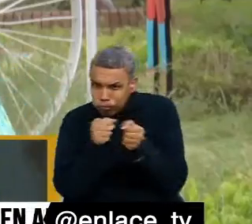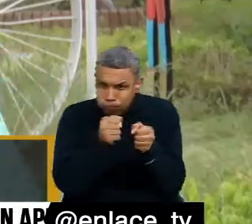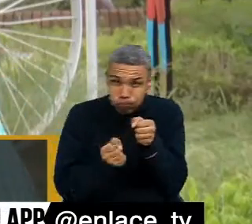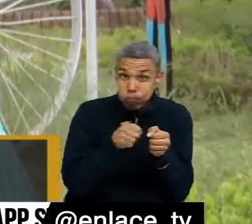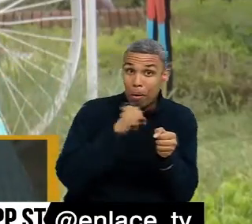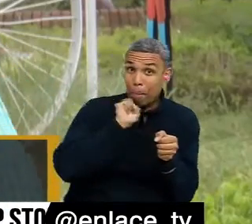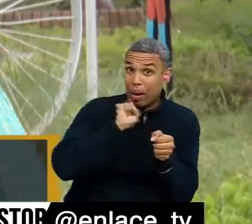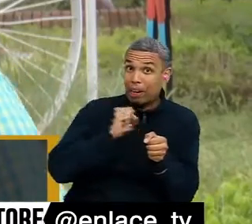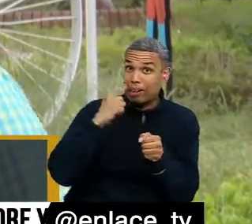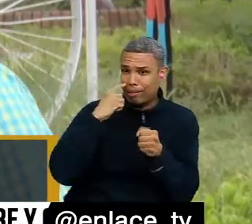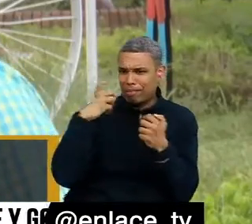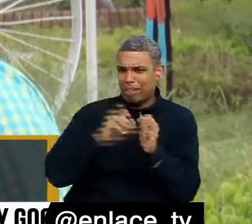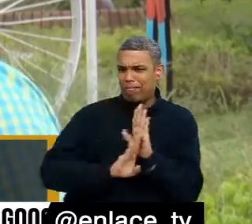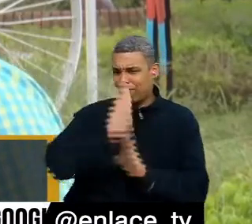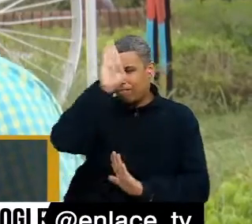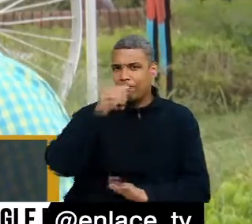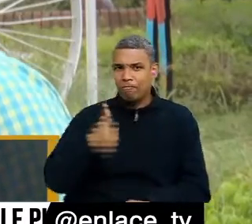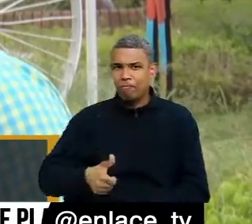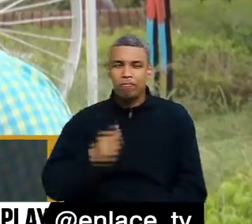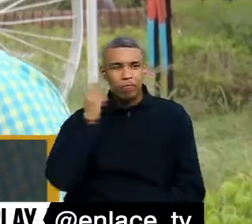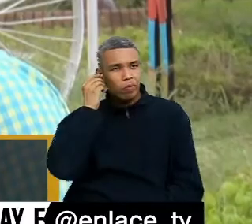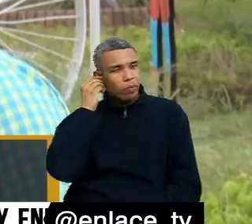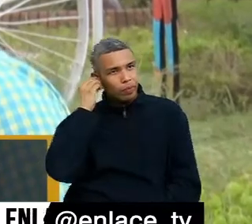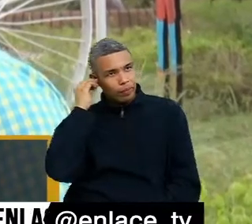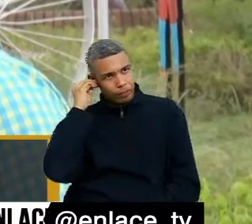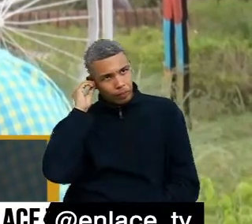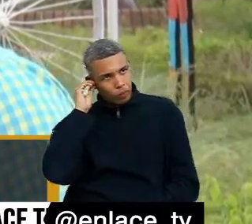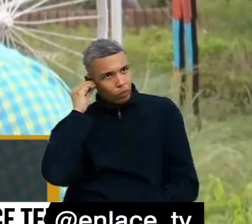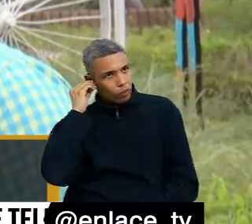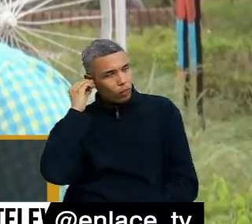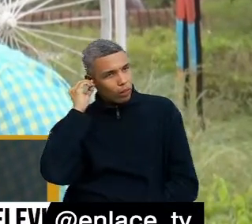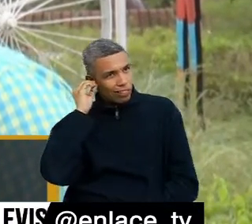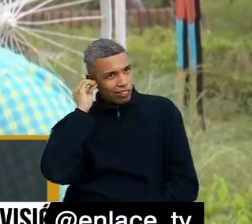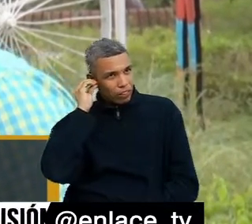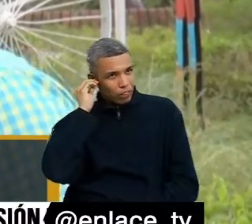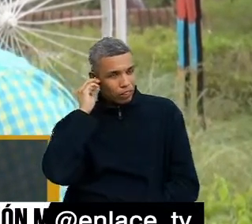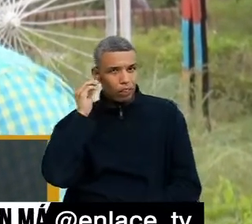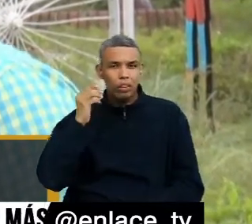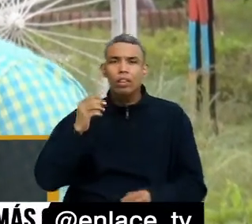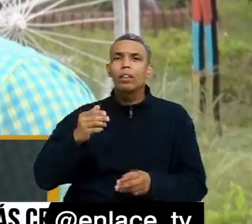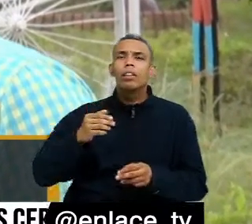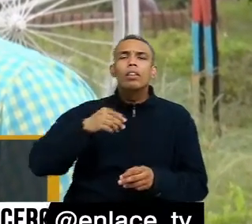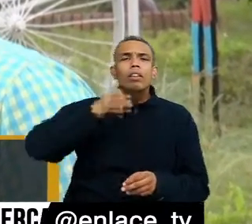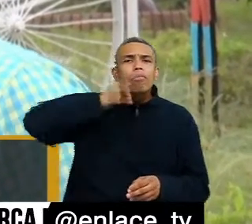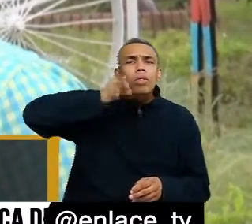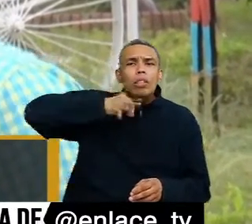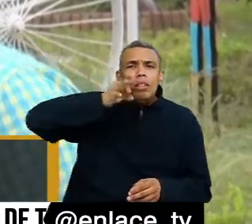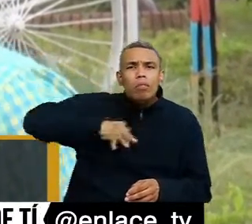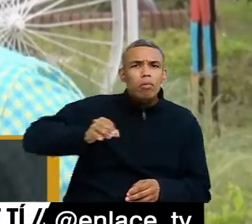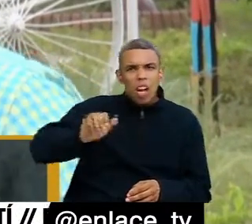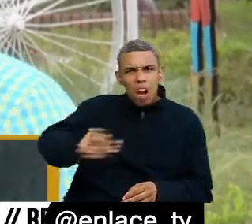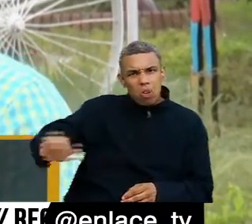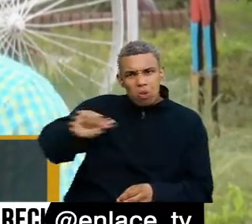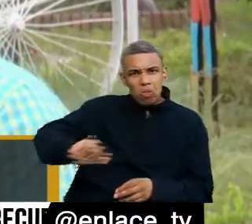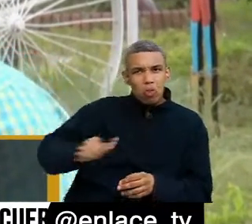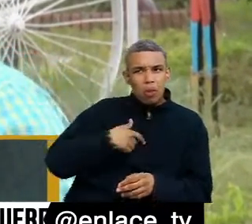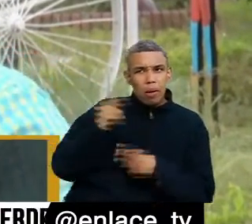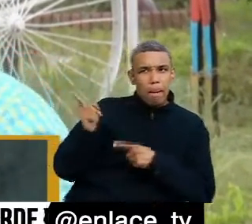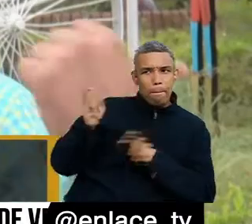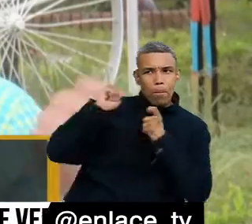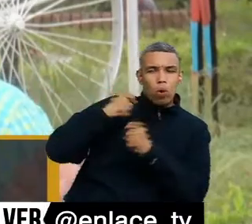agosto estaremos en la tercera válida del campeonato X30 Colombia en la ciudad de Villavicencio. Ya Martín ahorita con esta